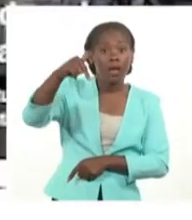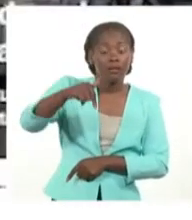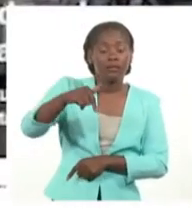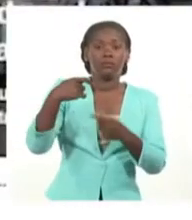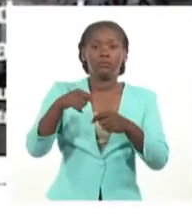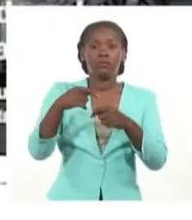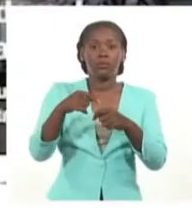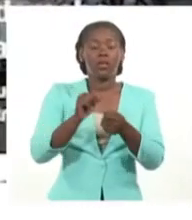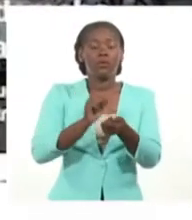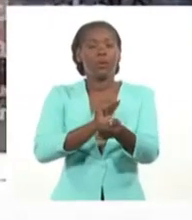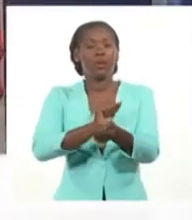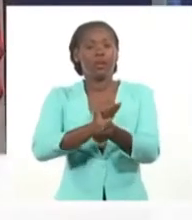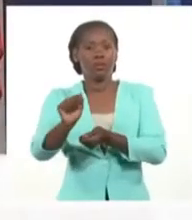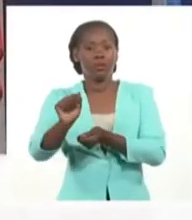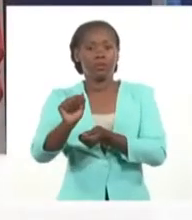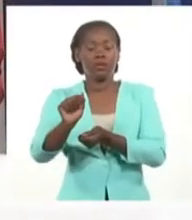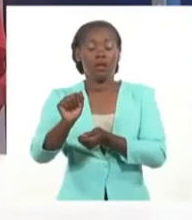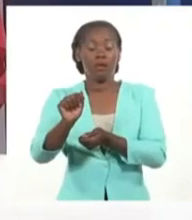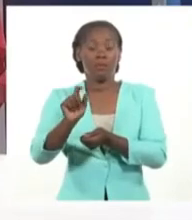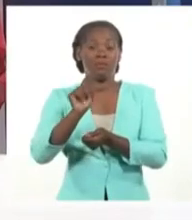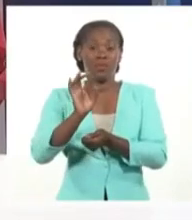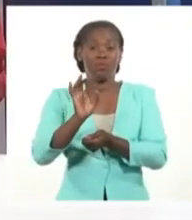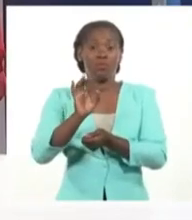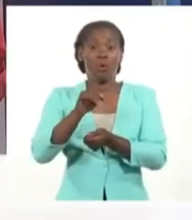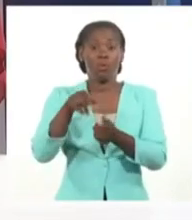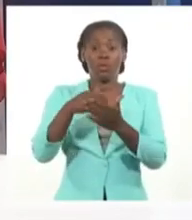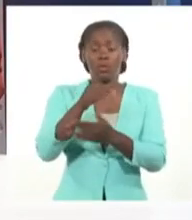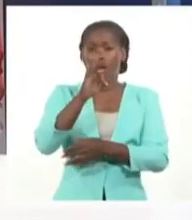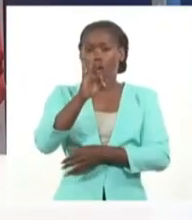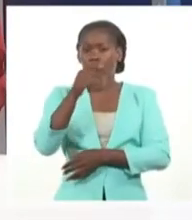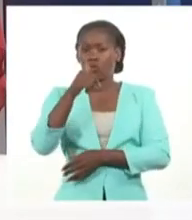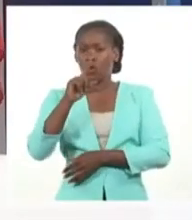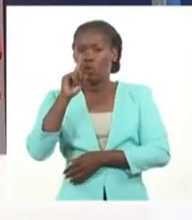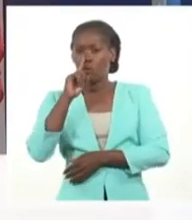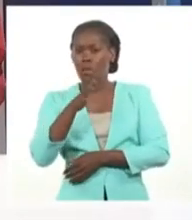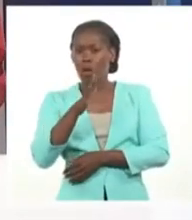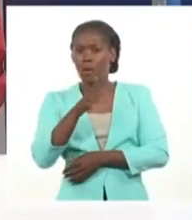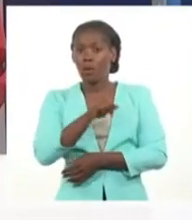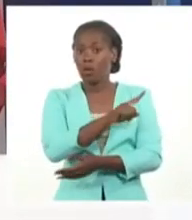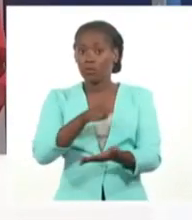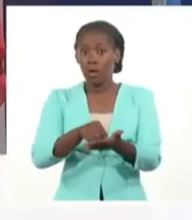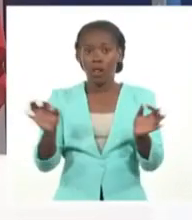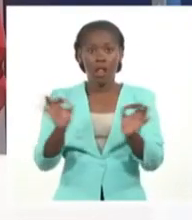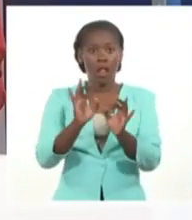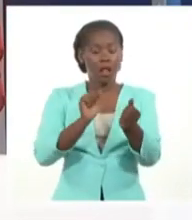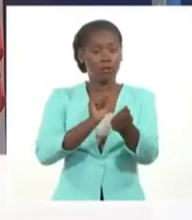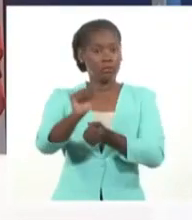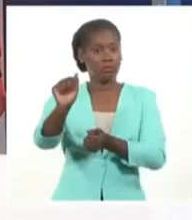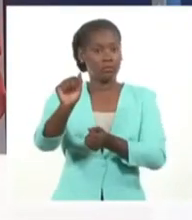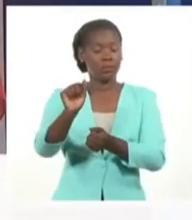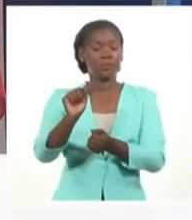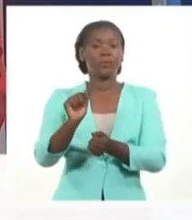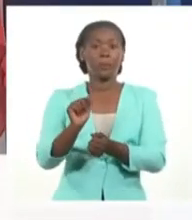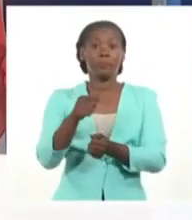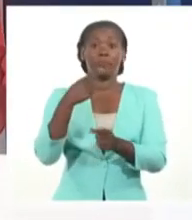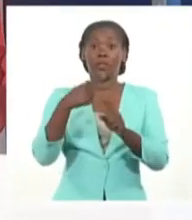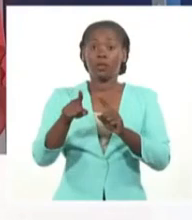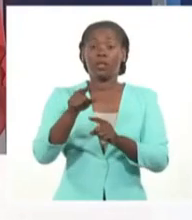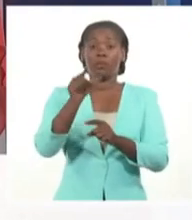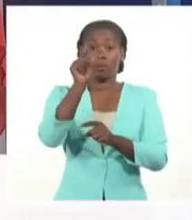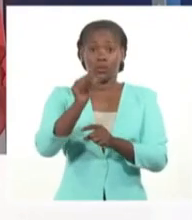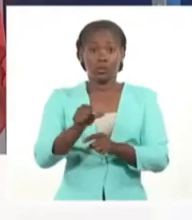haya retenido desde el pasado 8 de junio en Buenos Aires. También la coordinadora americana por los derechos de los